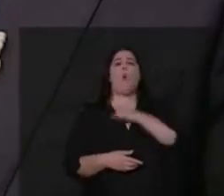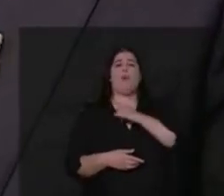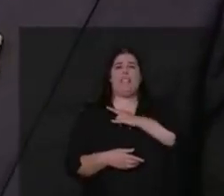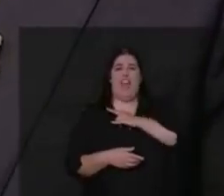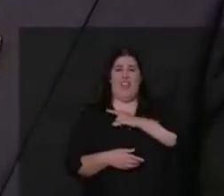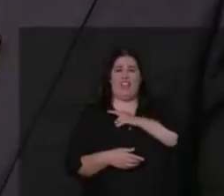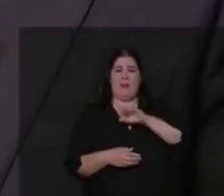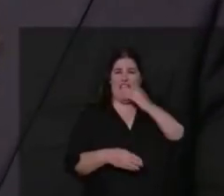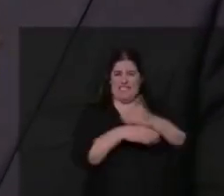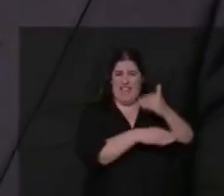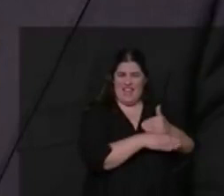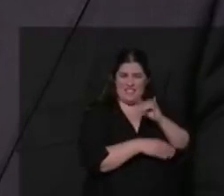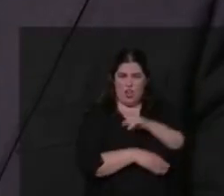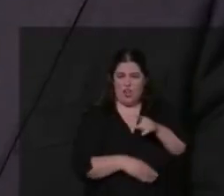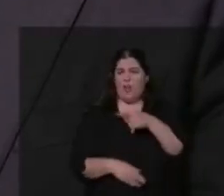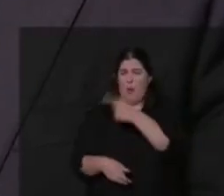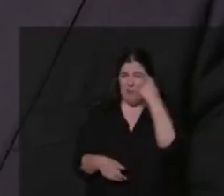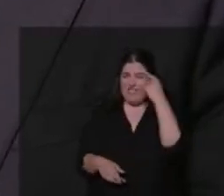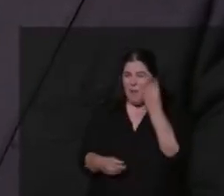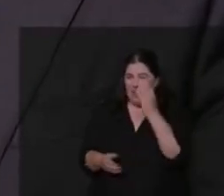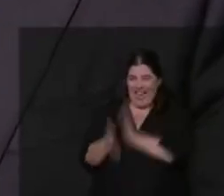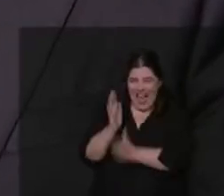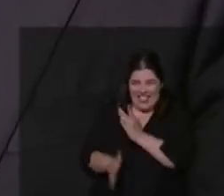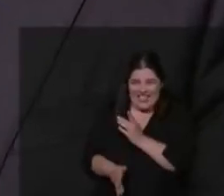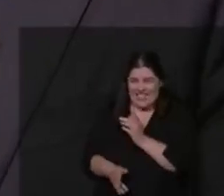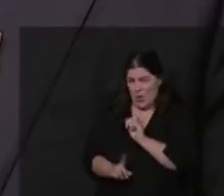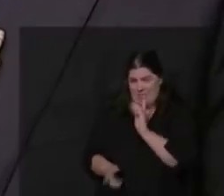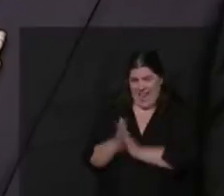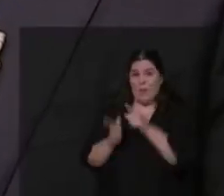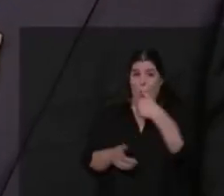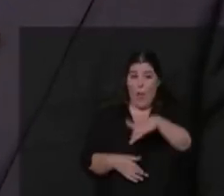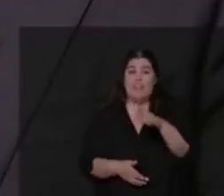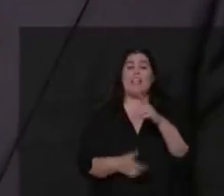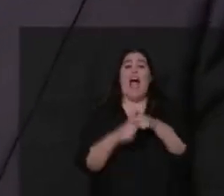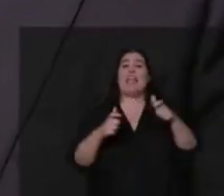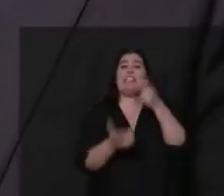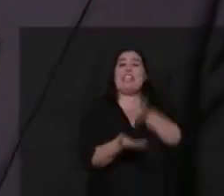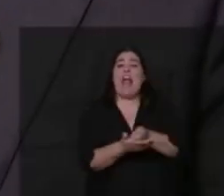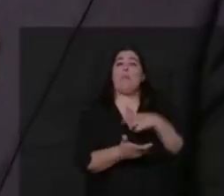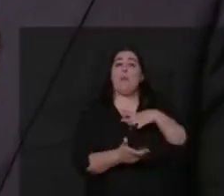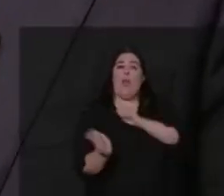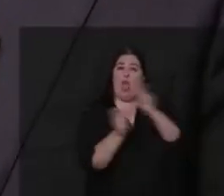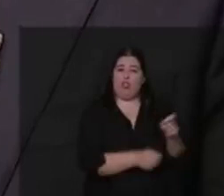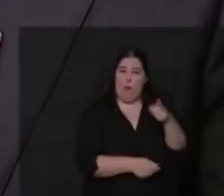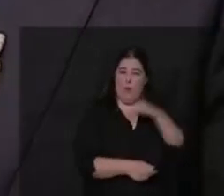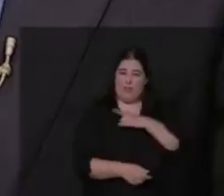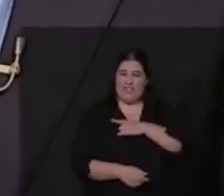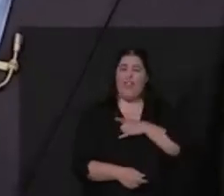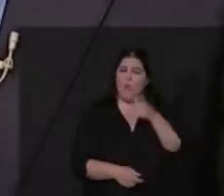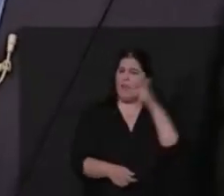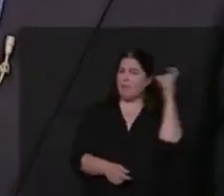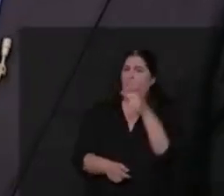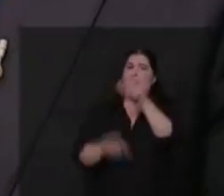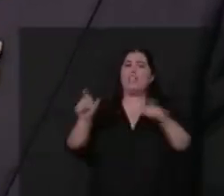Digo, ¿vos por qué creés que, digamos, es gratis? Y nada es gratis. ¿Vas a arancelar sí o no? Yo lo que te digo es... ¿Vas a arancelar sí o no? Contale a